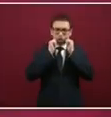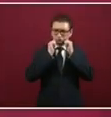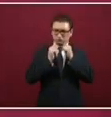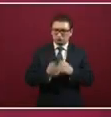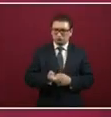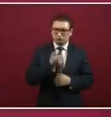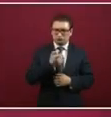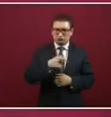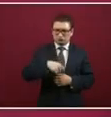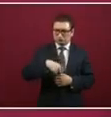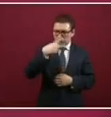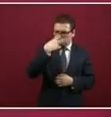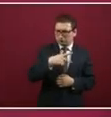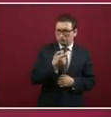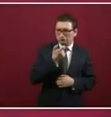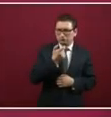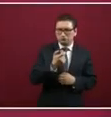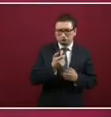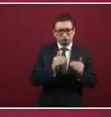bien.